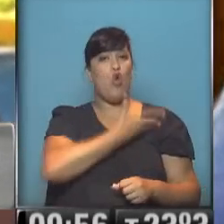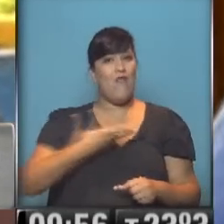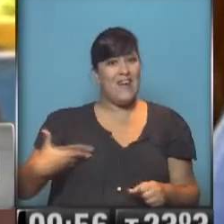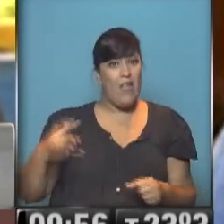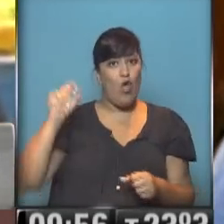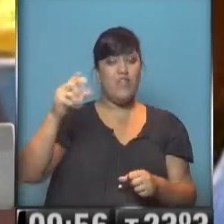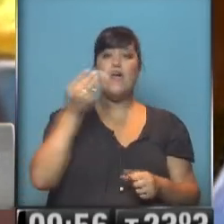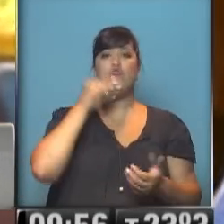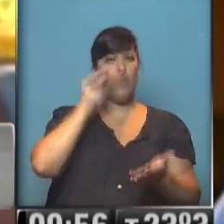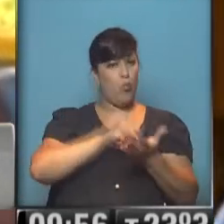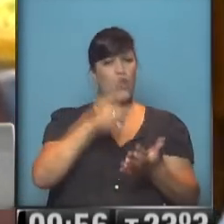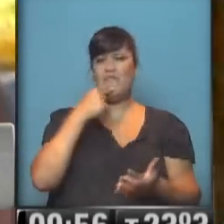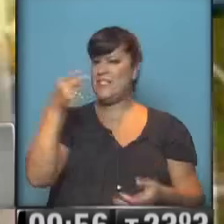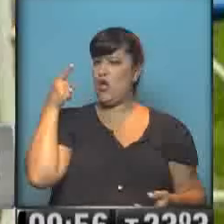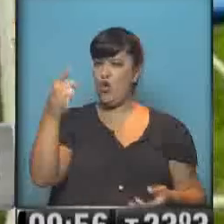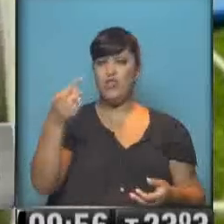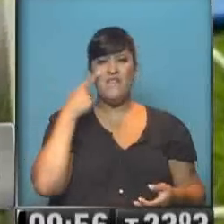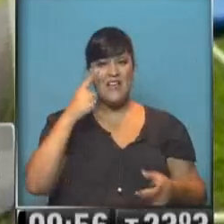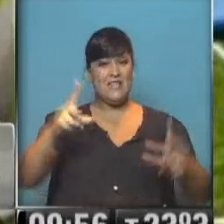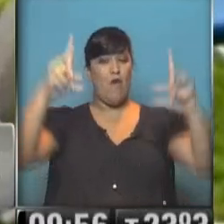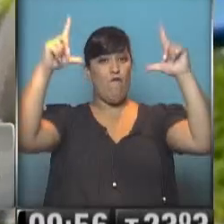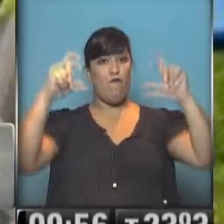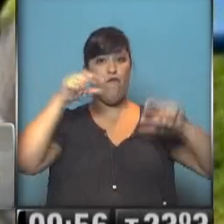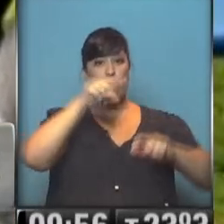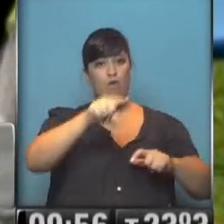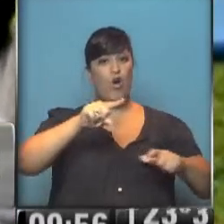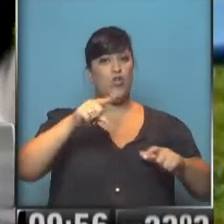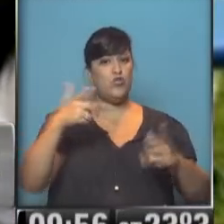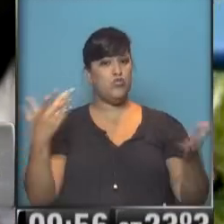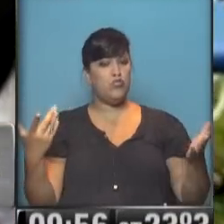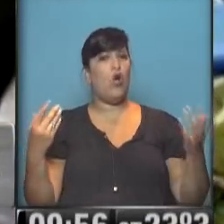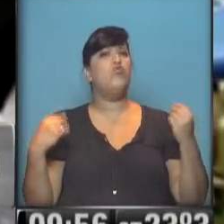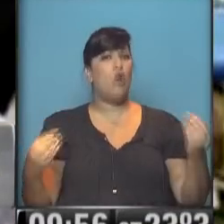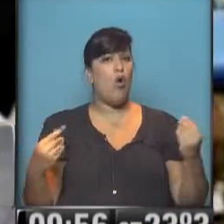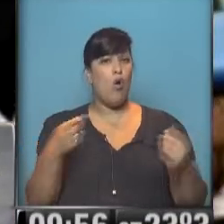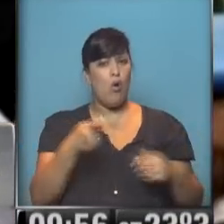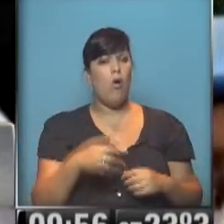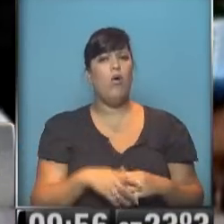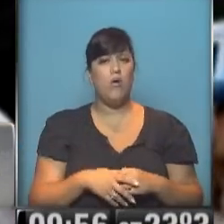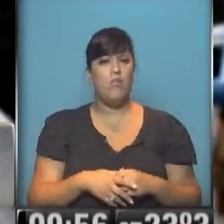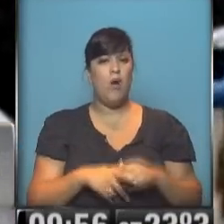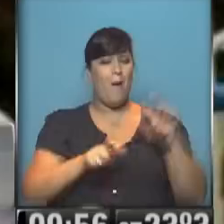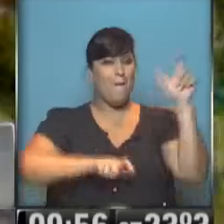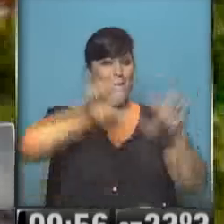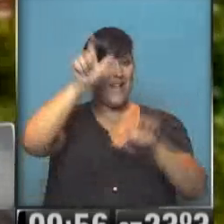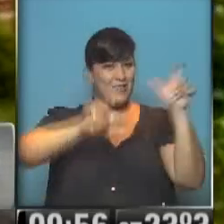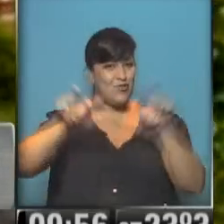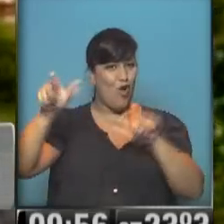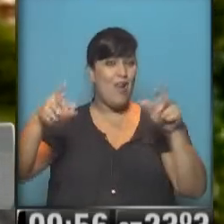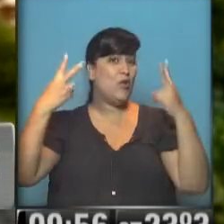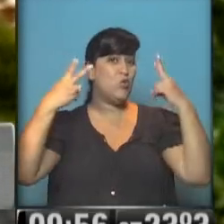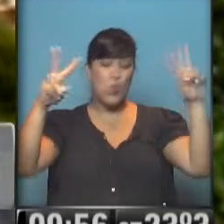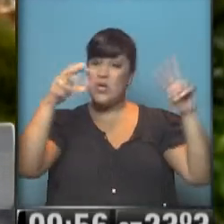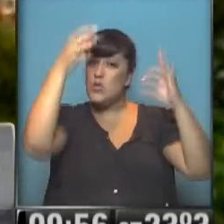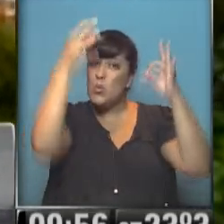pronunció repudió el hecho fíjense las fotografías muestran eh Cómo quedaron alguno de los eh ciudadanos que estaban allí pasando